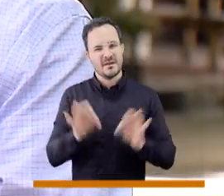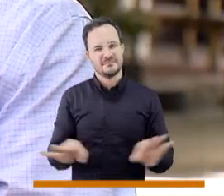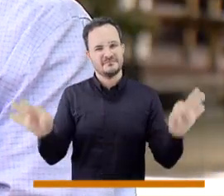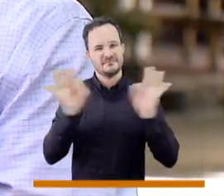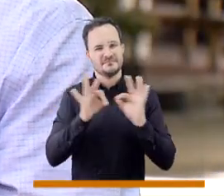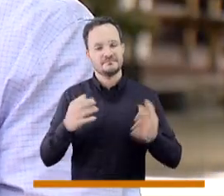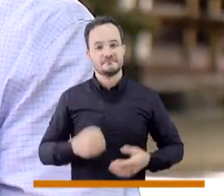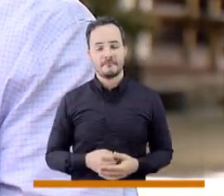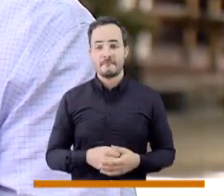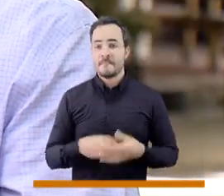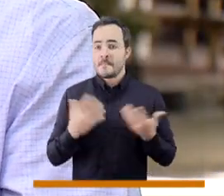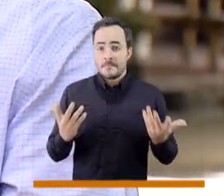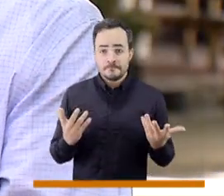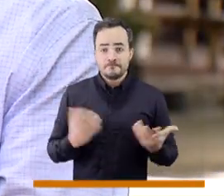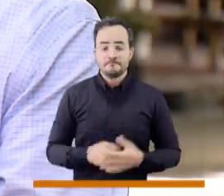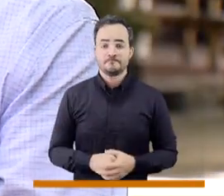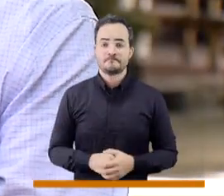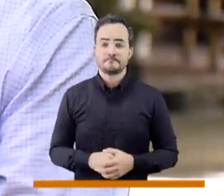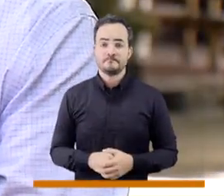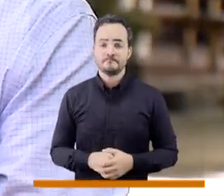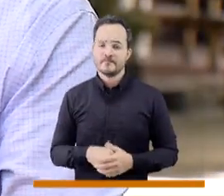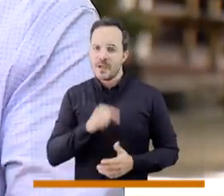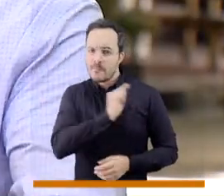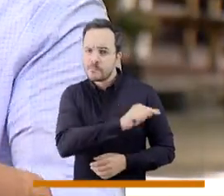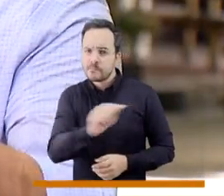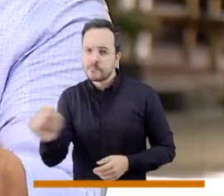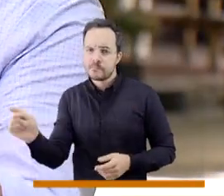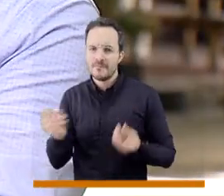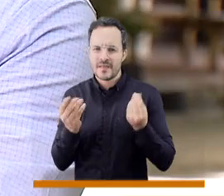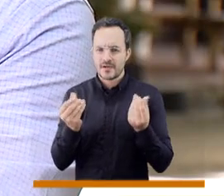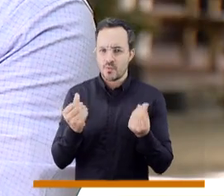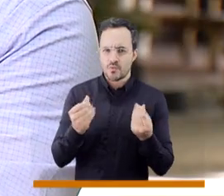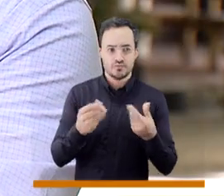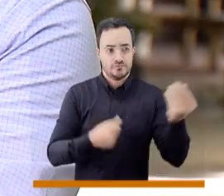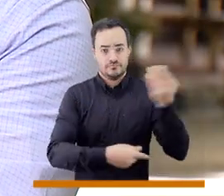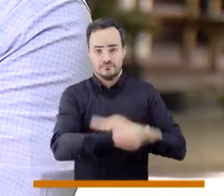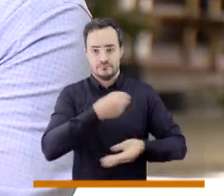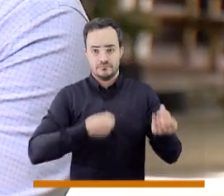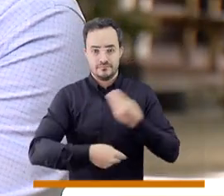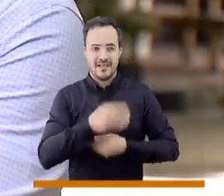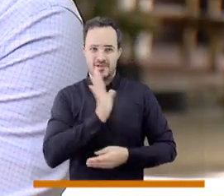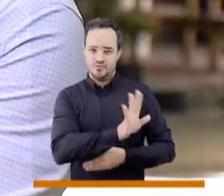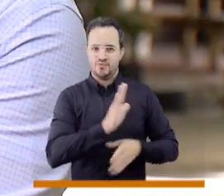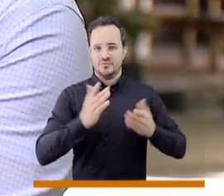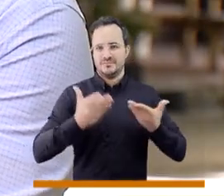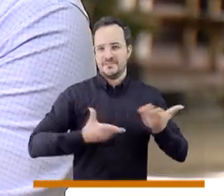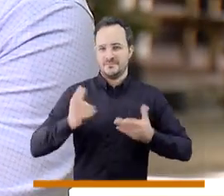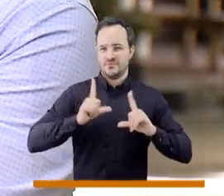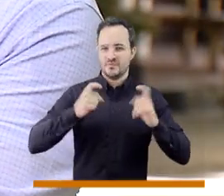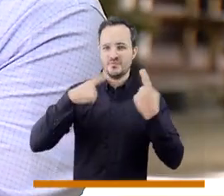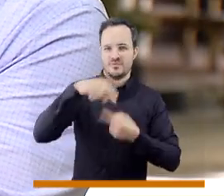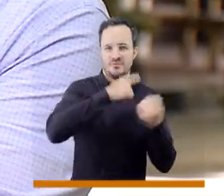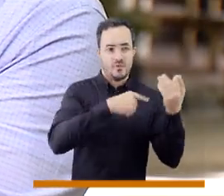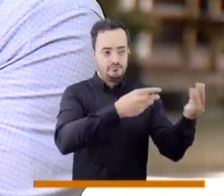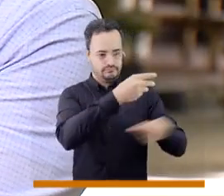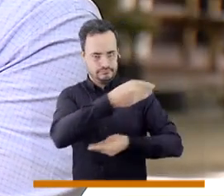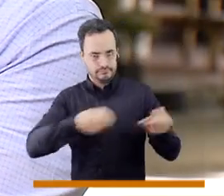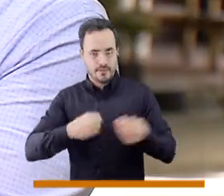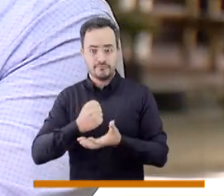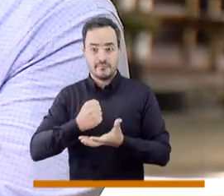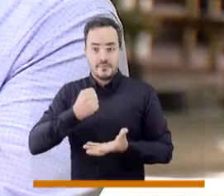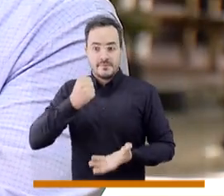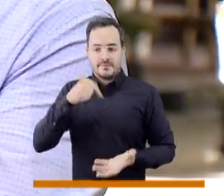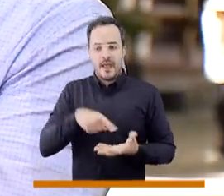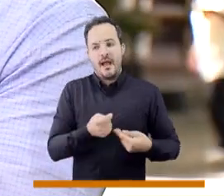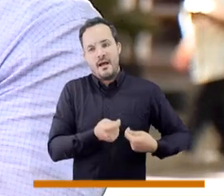importante en este aspecto, y es que nosotros tenemos que lograr que los recursos recibidos y percibidos por el